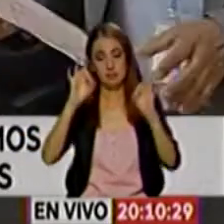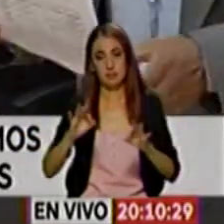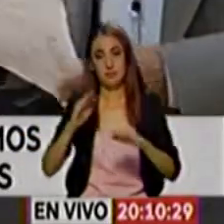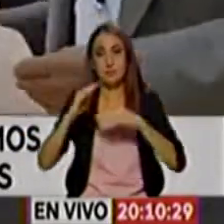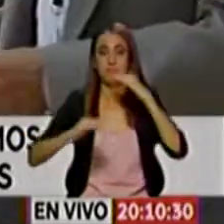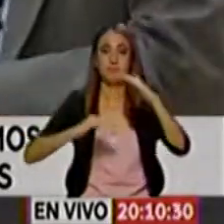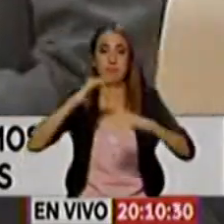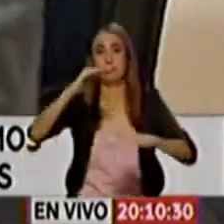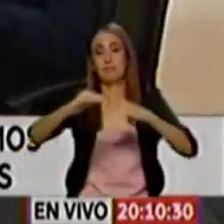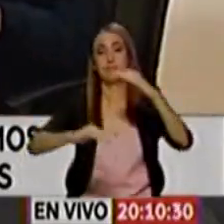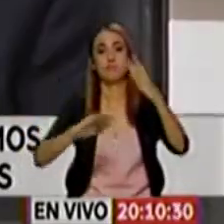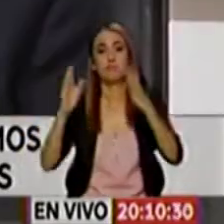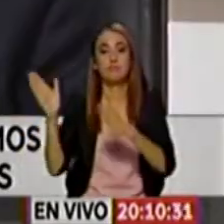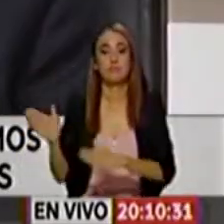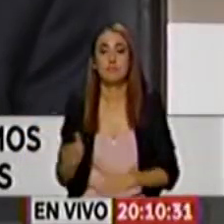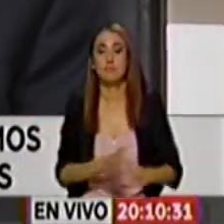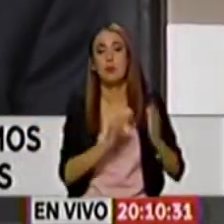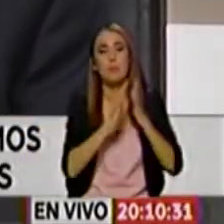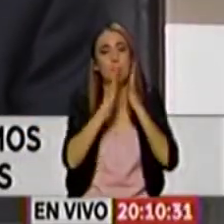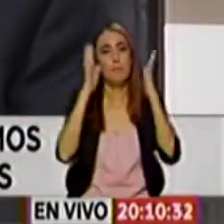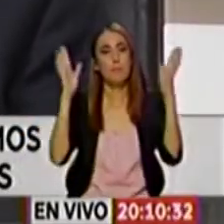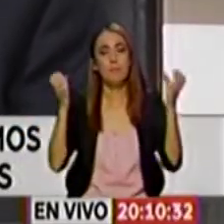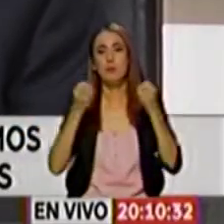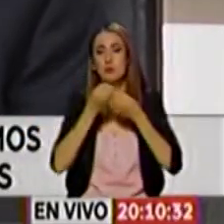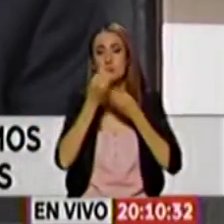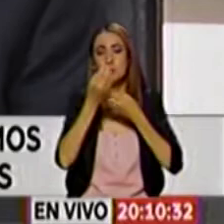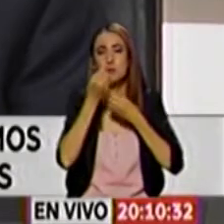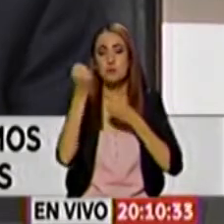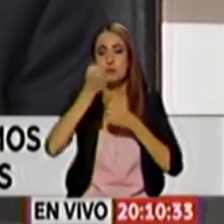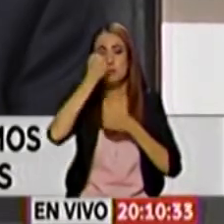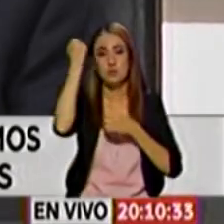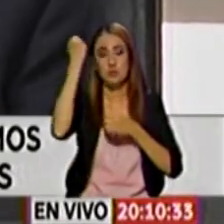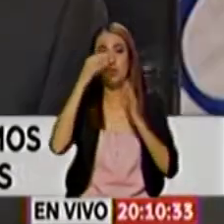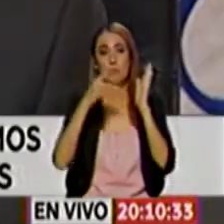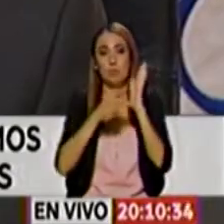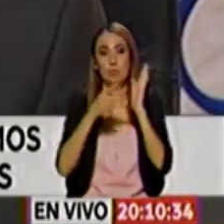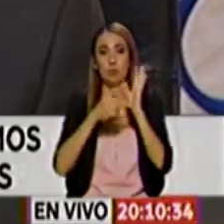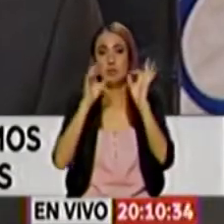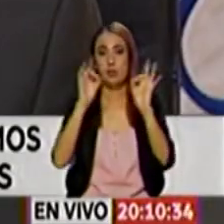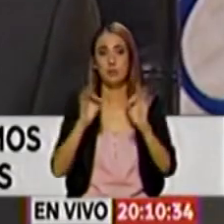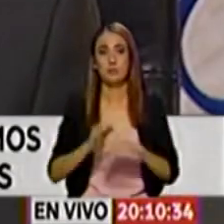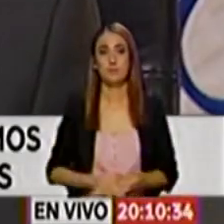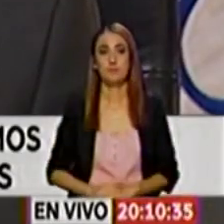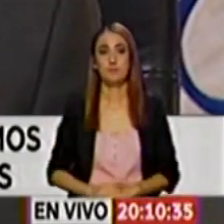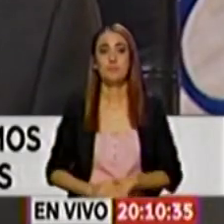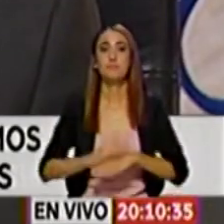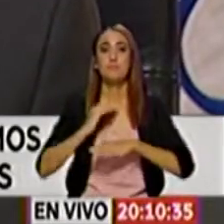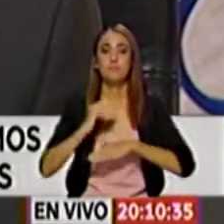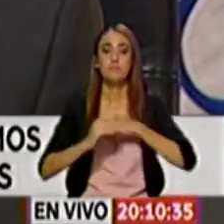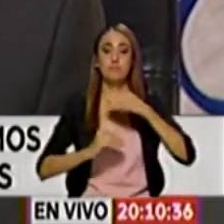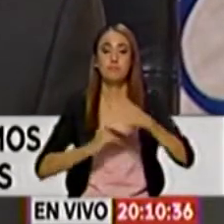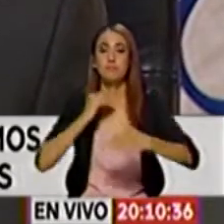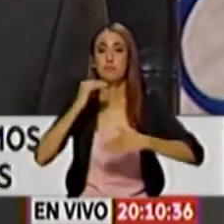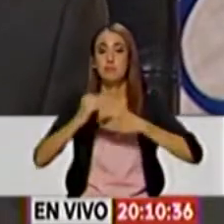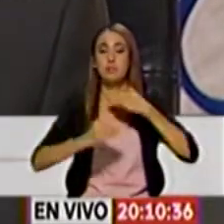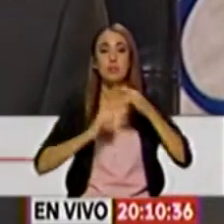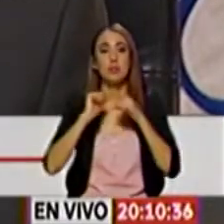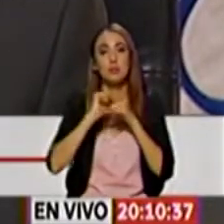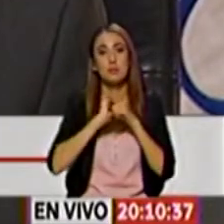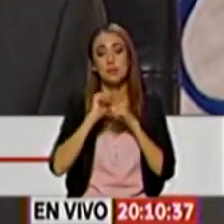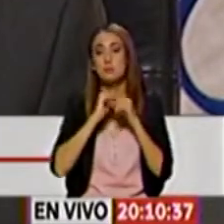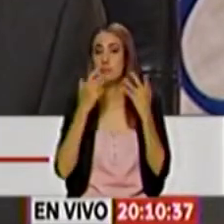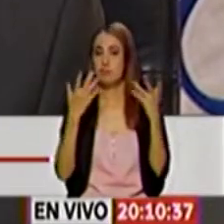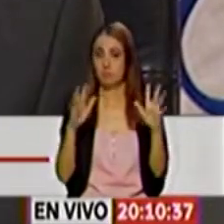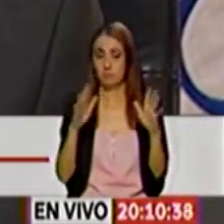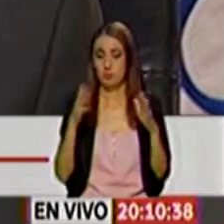concursos de selección que ganaron muchos lo hicieron con puntajes perfectos procedimiento que se aplicaba no era digamos el más